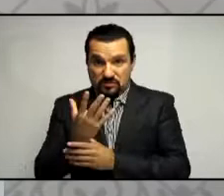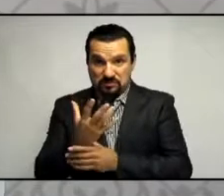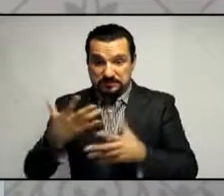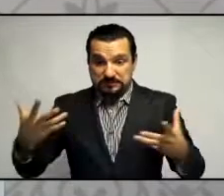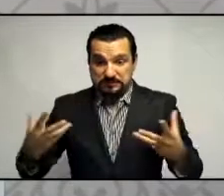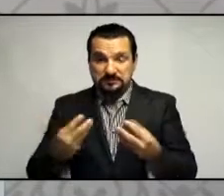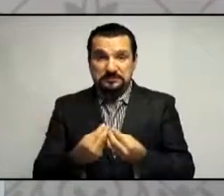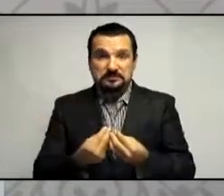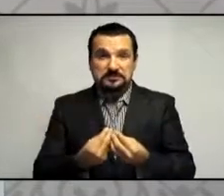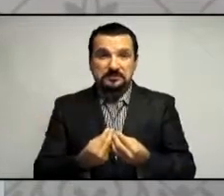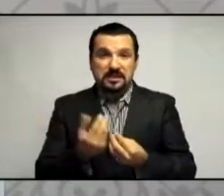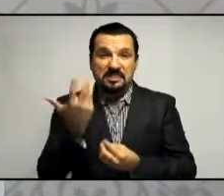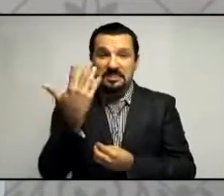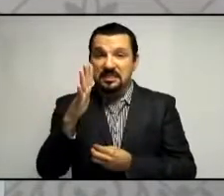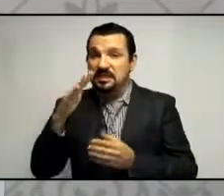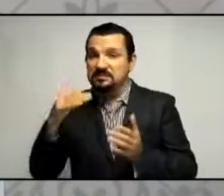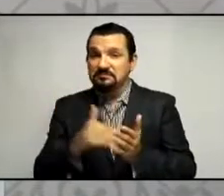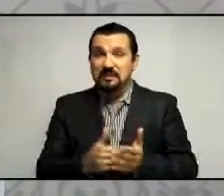acumulan